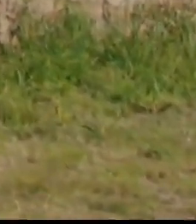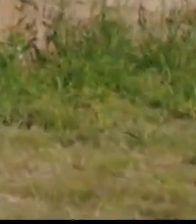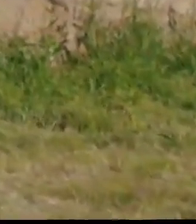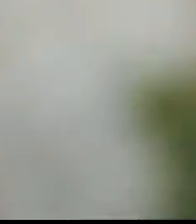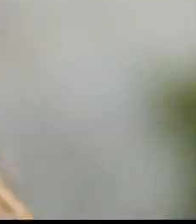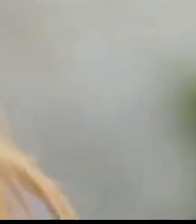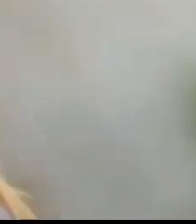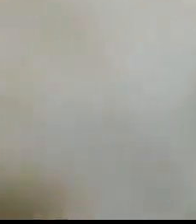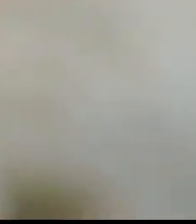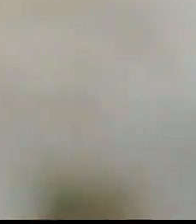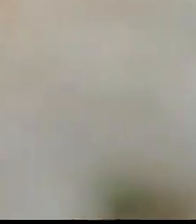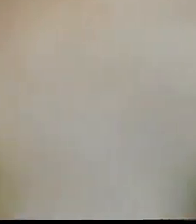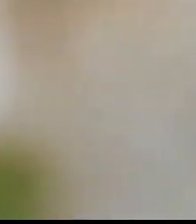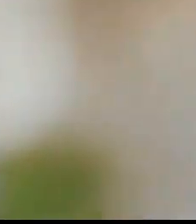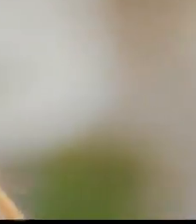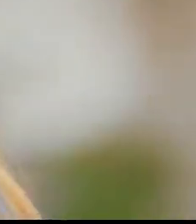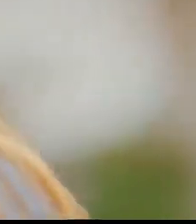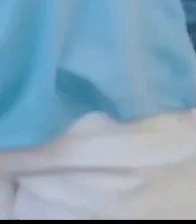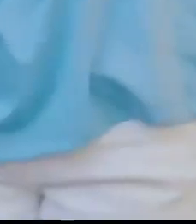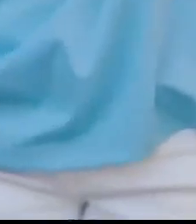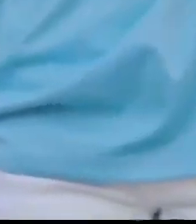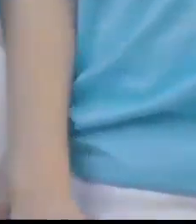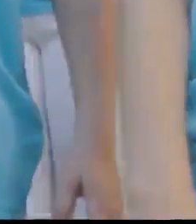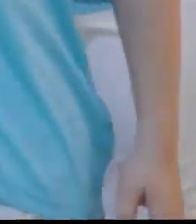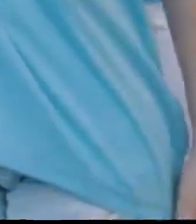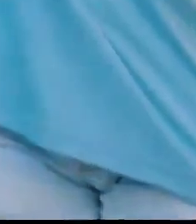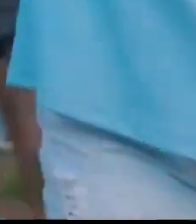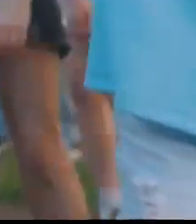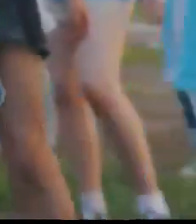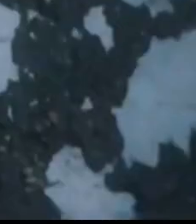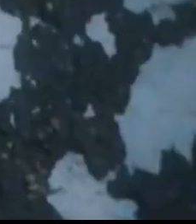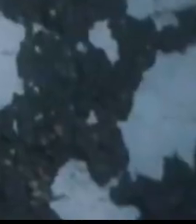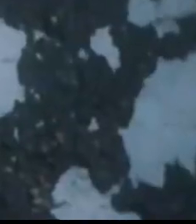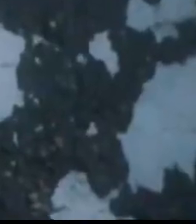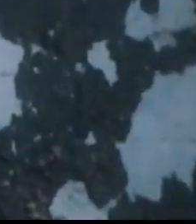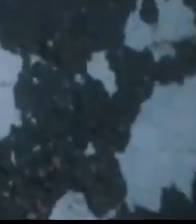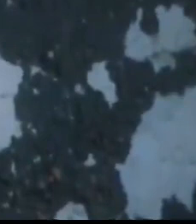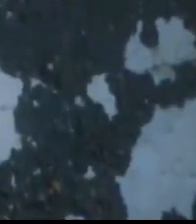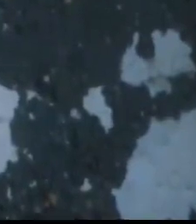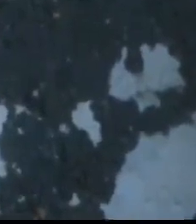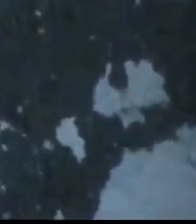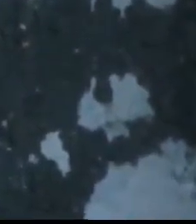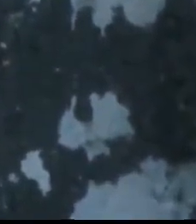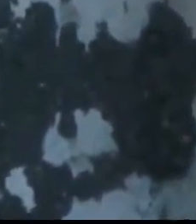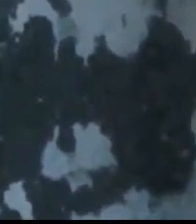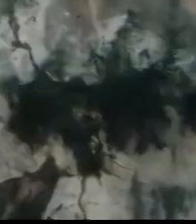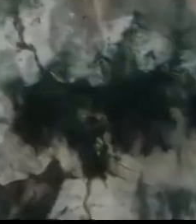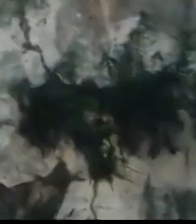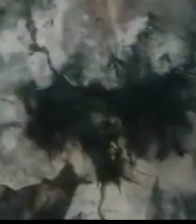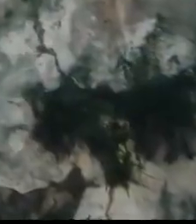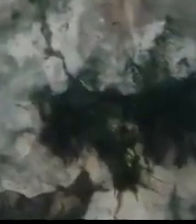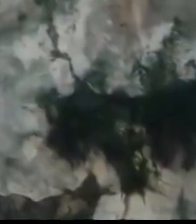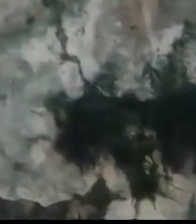Tres millones de sueños unidos, alza la gloria del